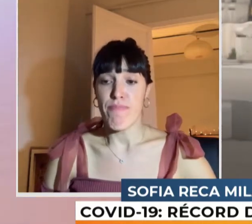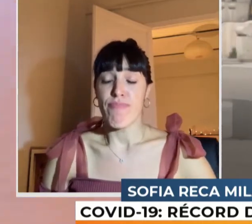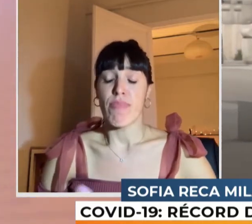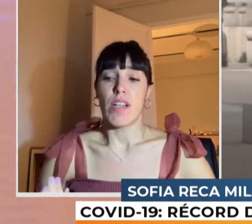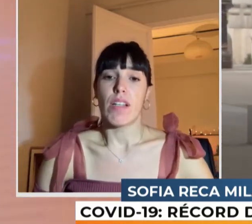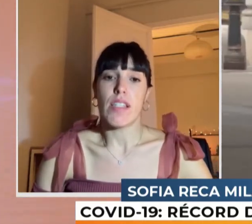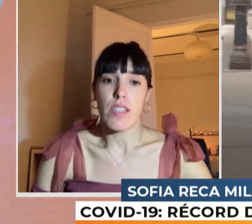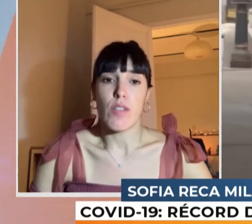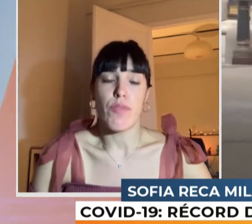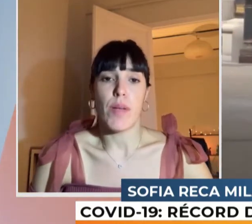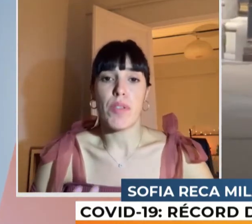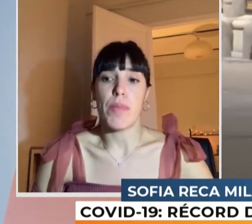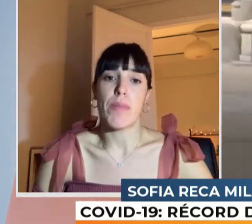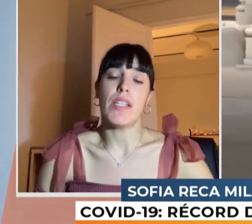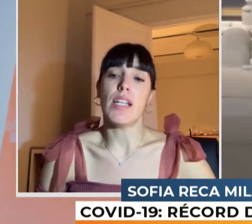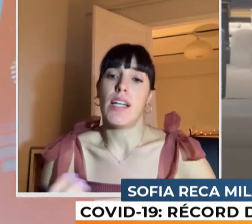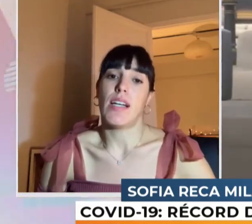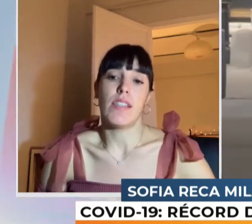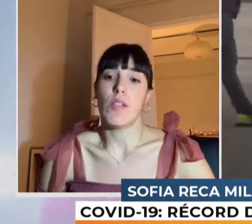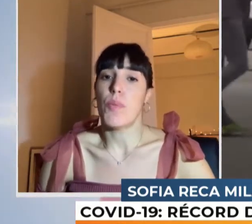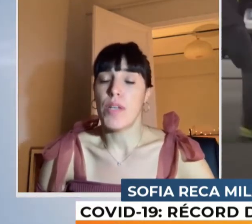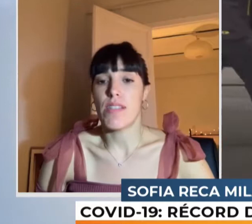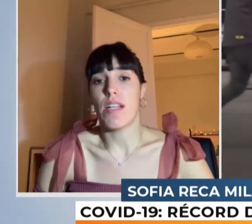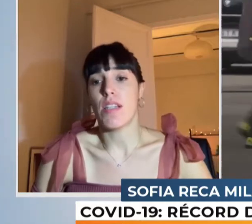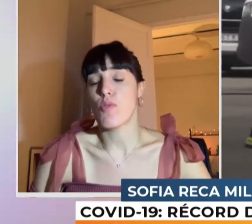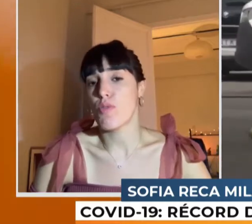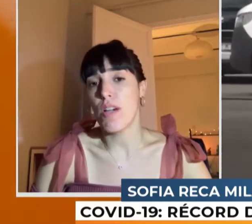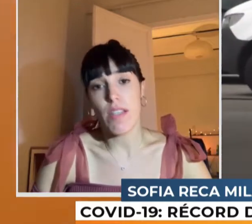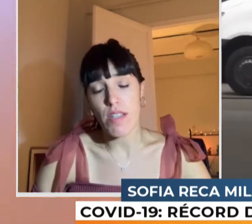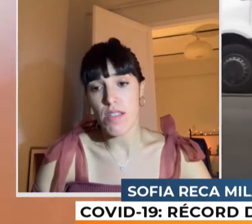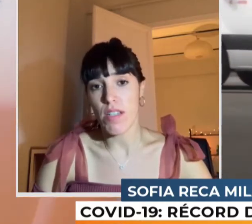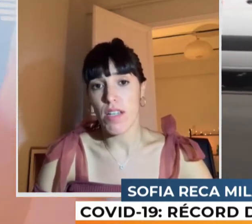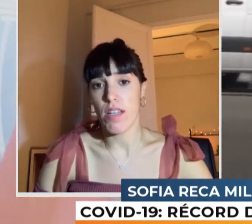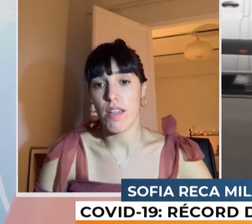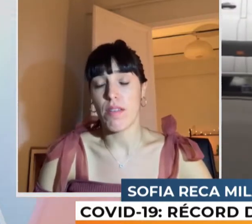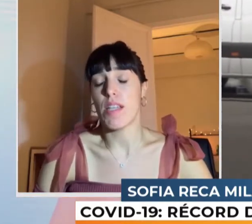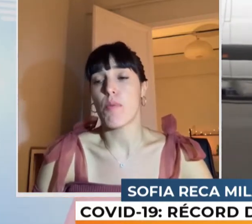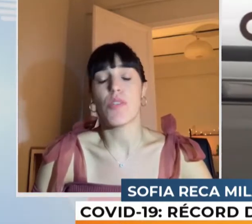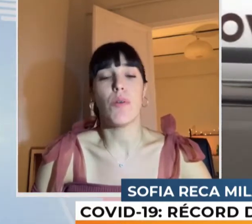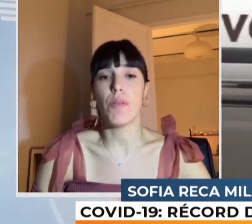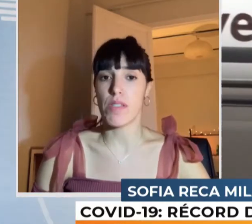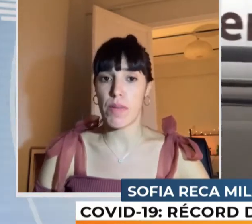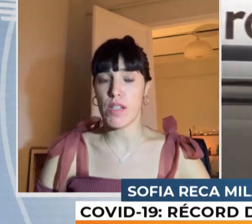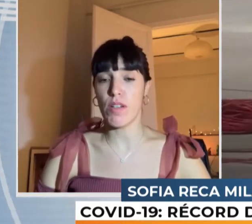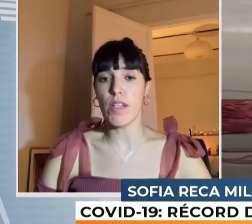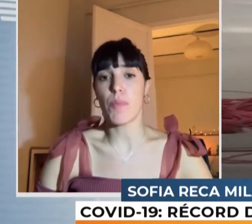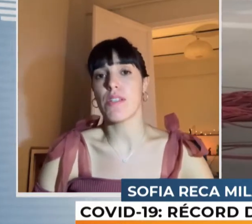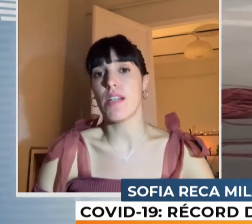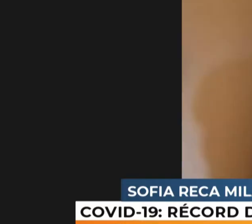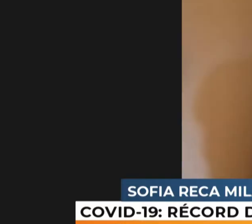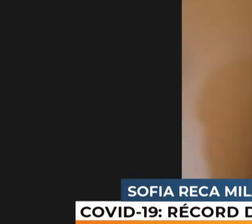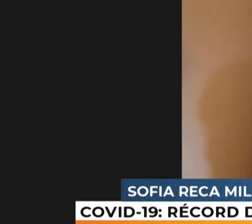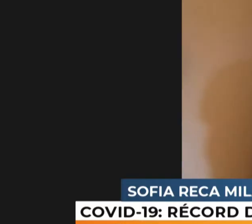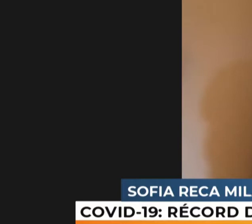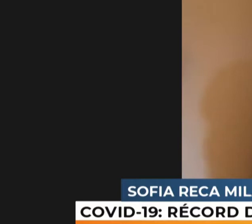perimetral. ¿Qué es este confinamiento perimetral? Que la gente no puede salir de sus ciudades, digamos, si vos vivís en Barcelona, no puedes